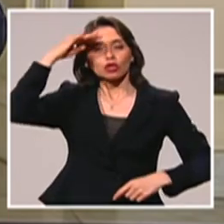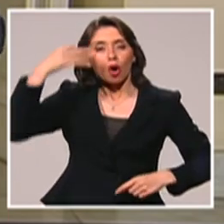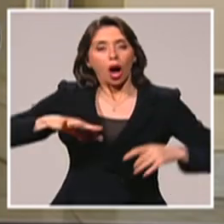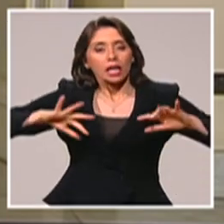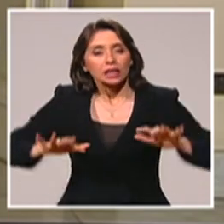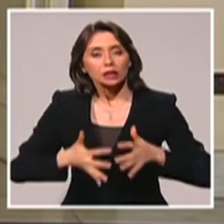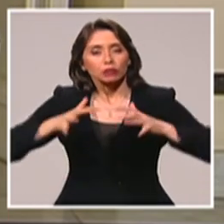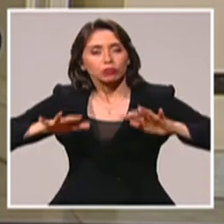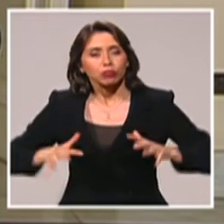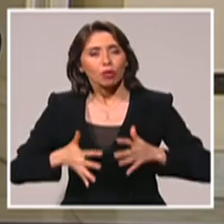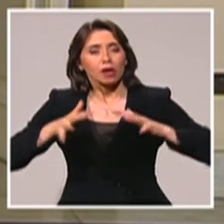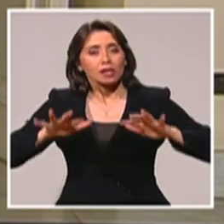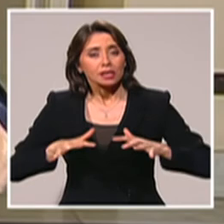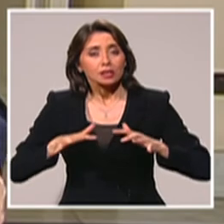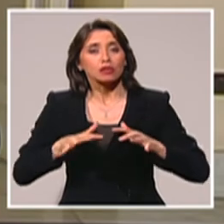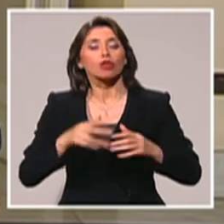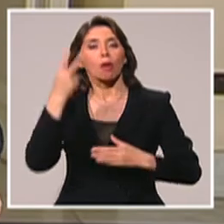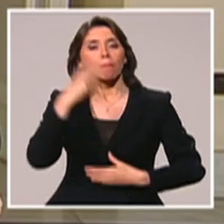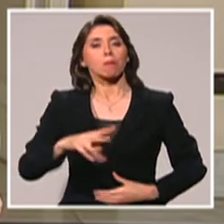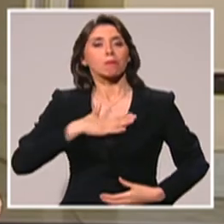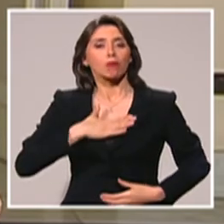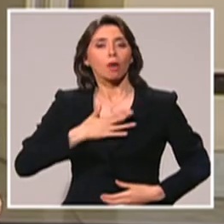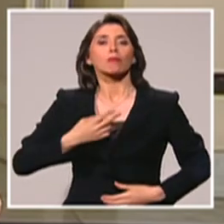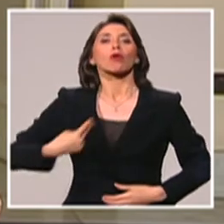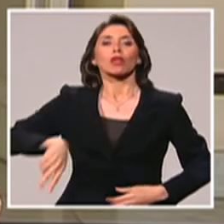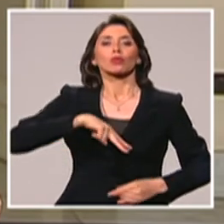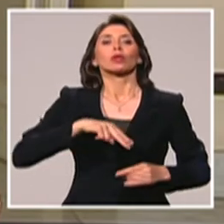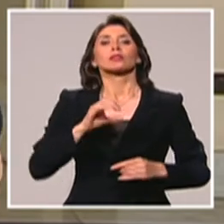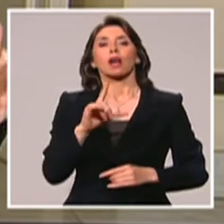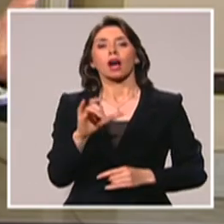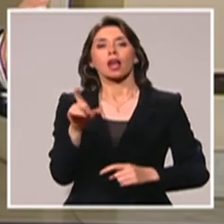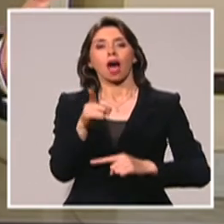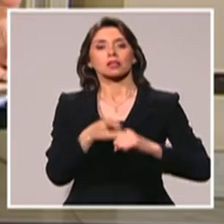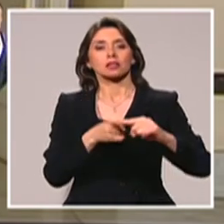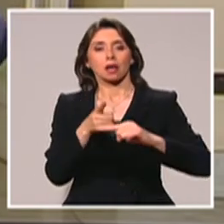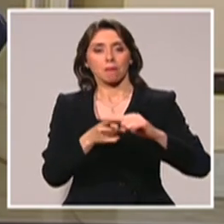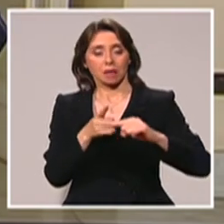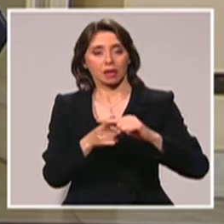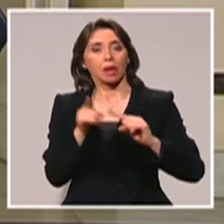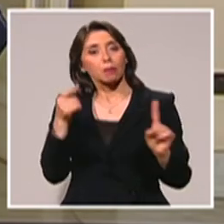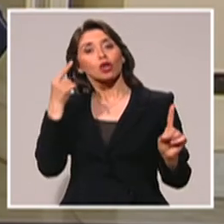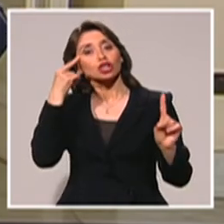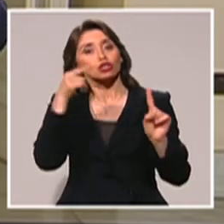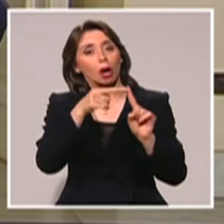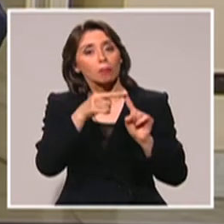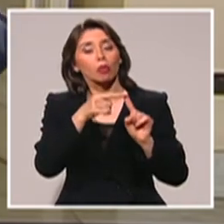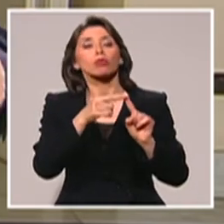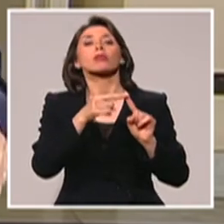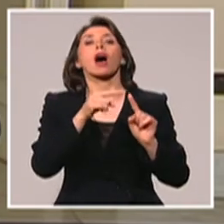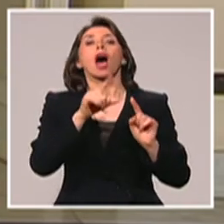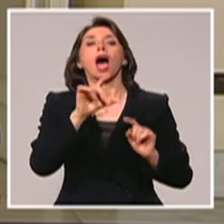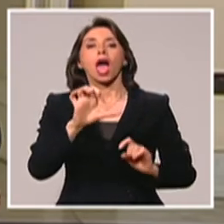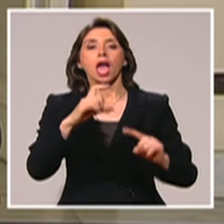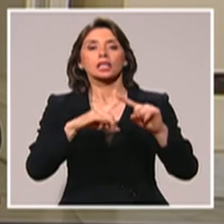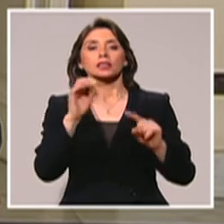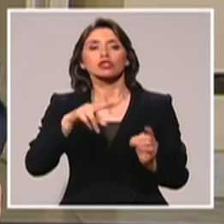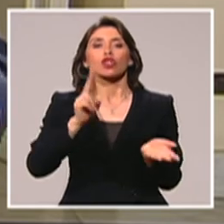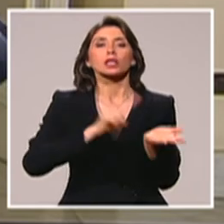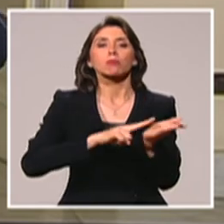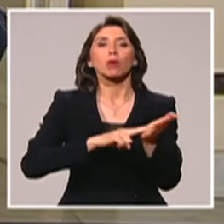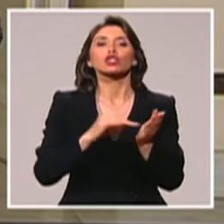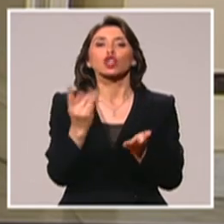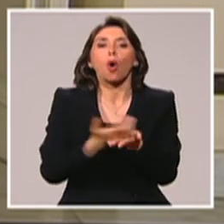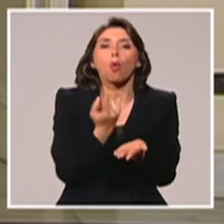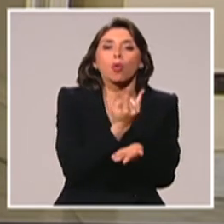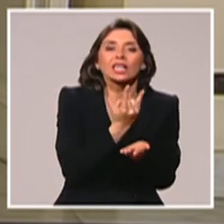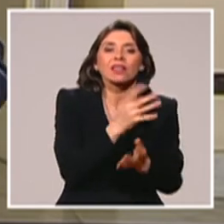y emprendimiento tan propio de nuestra clase media a eso apunta la exención de impuestos por utilidades reinvertidas la